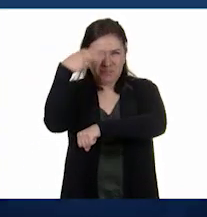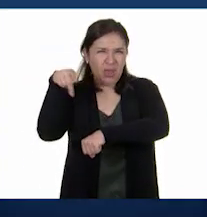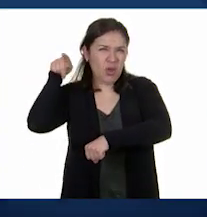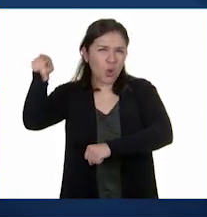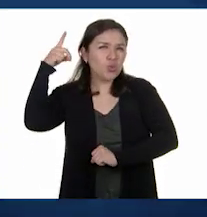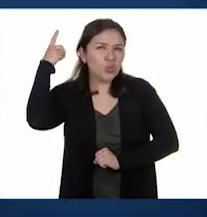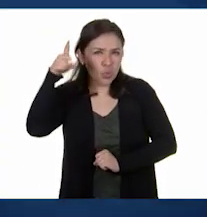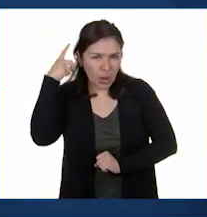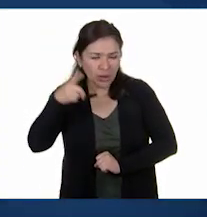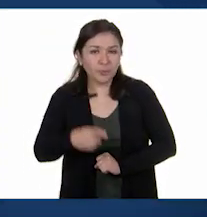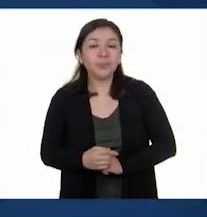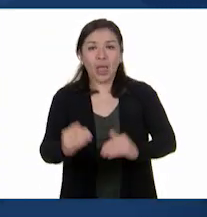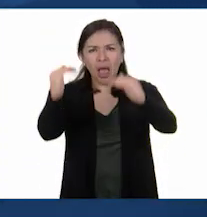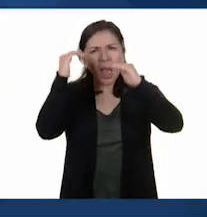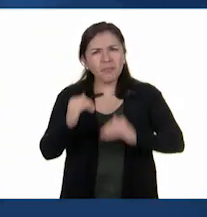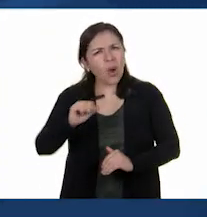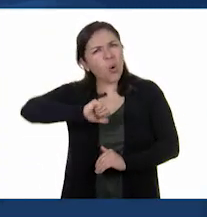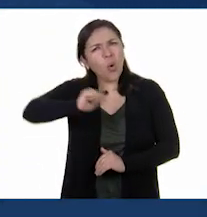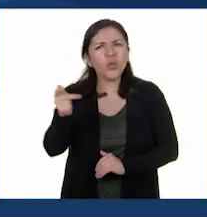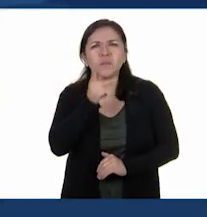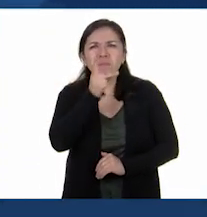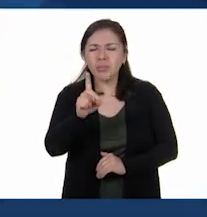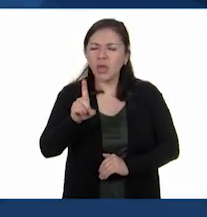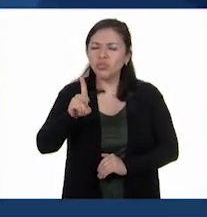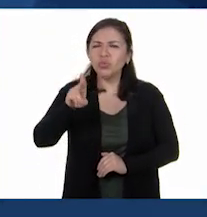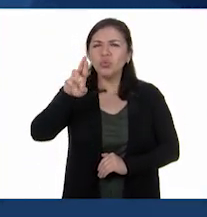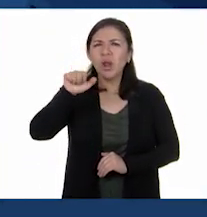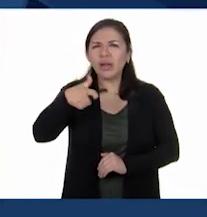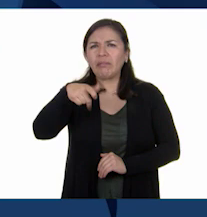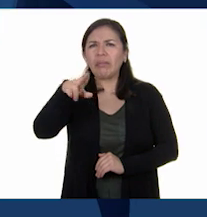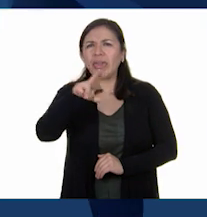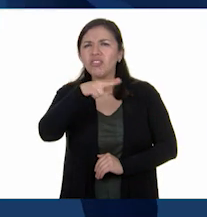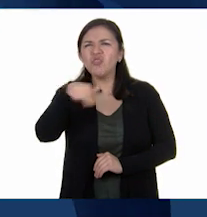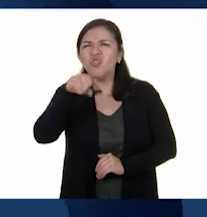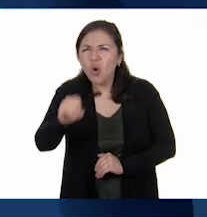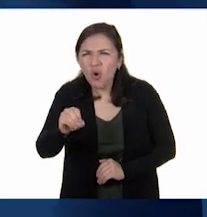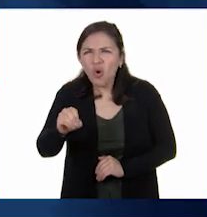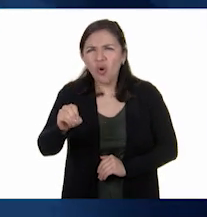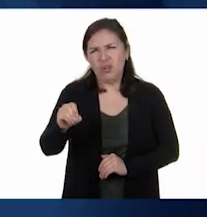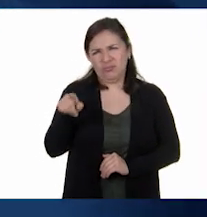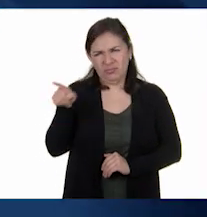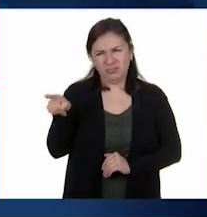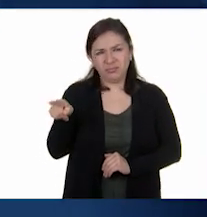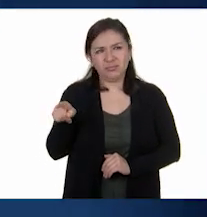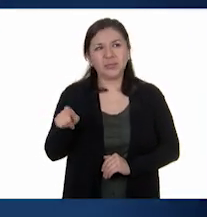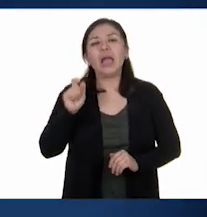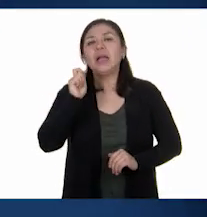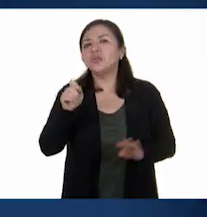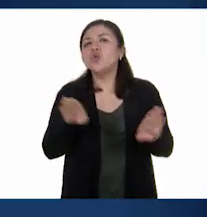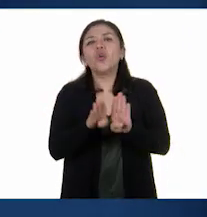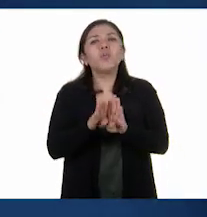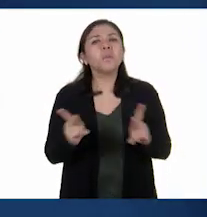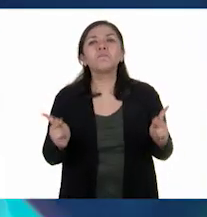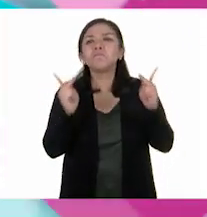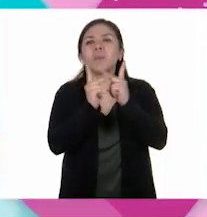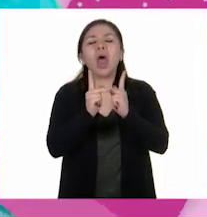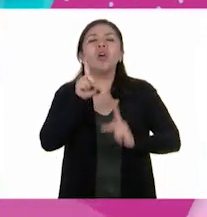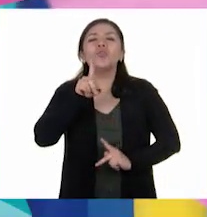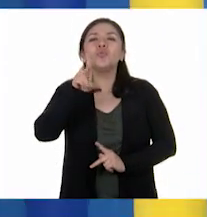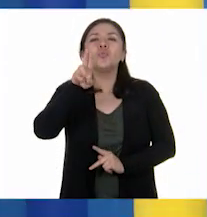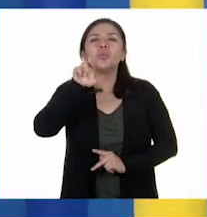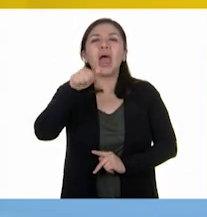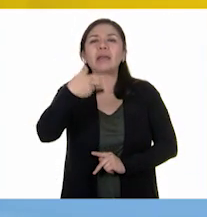capital. Y debajo encuentro ahí durangueño, durangueña, duranguense. Esa es la definición que nos